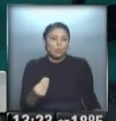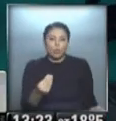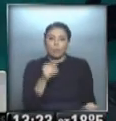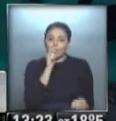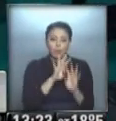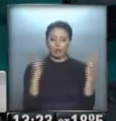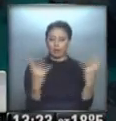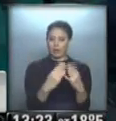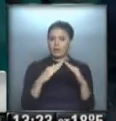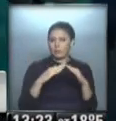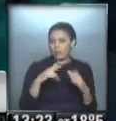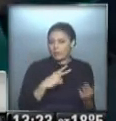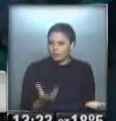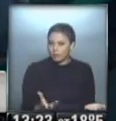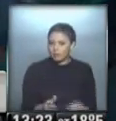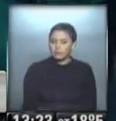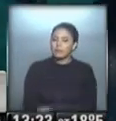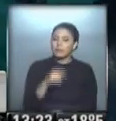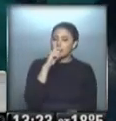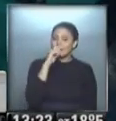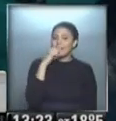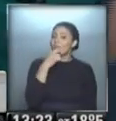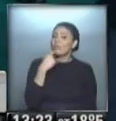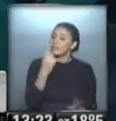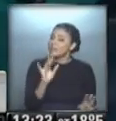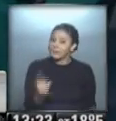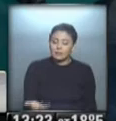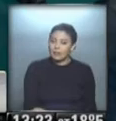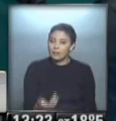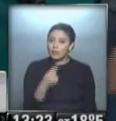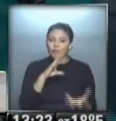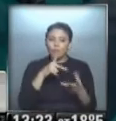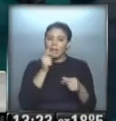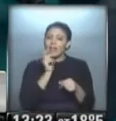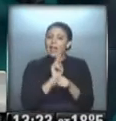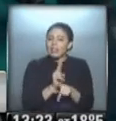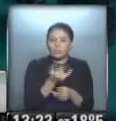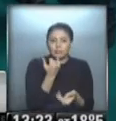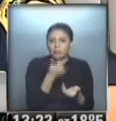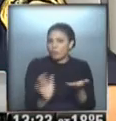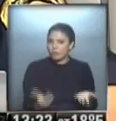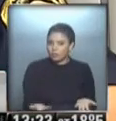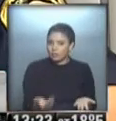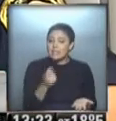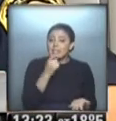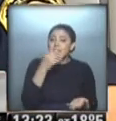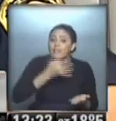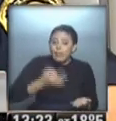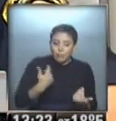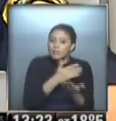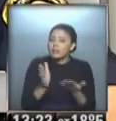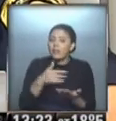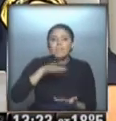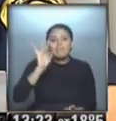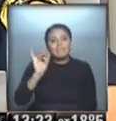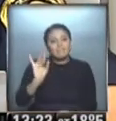country? A ver, sería hipócrita que no le diga de que preventivamente es excluyente, y si preventivamente es excluyente es